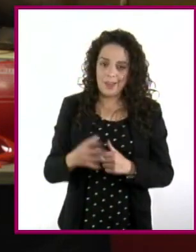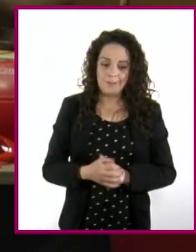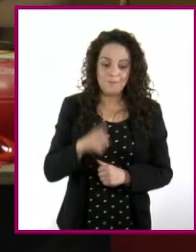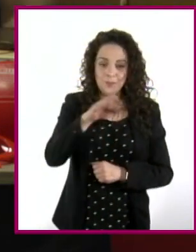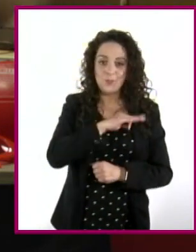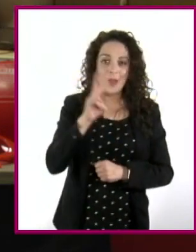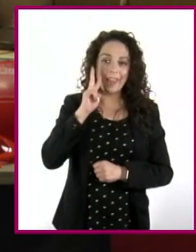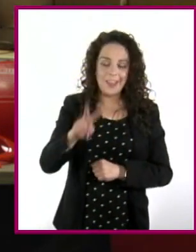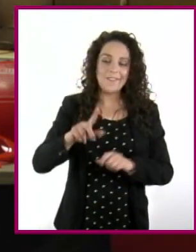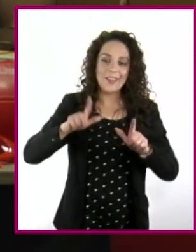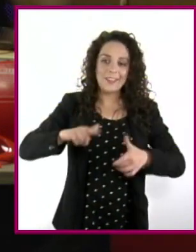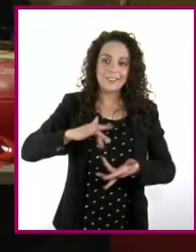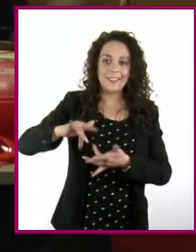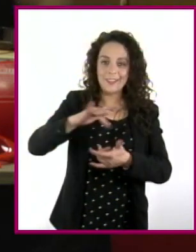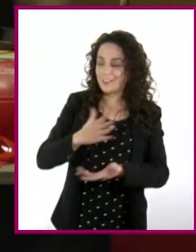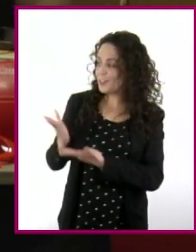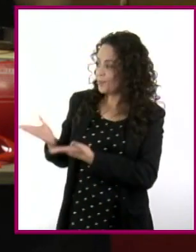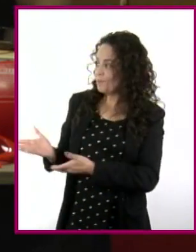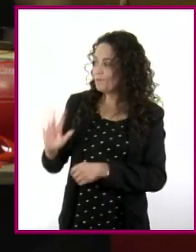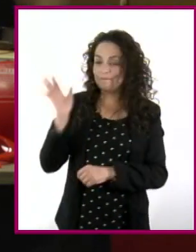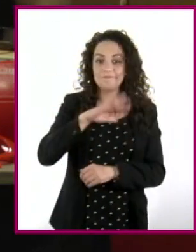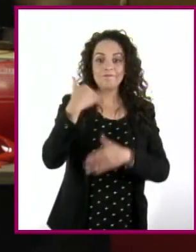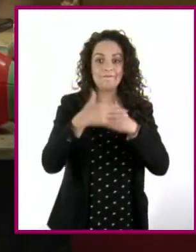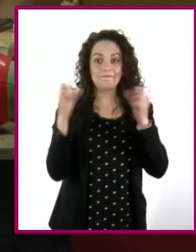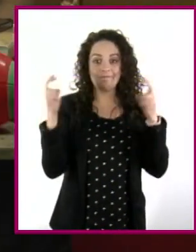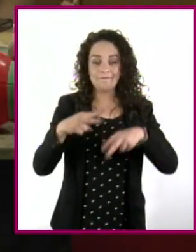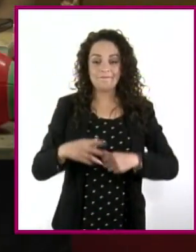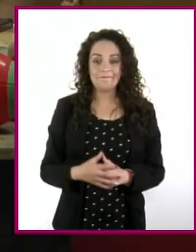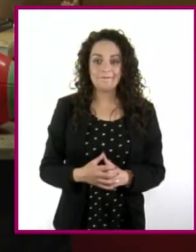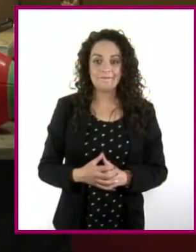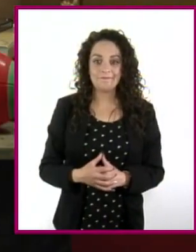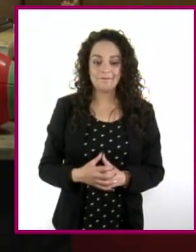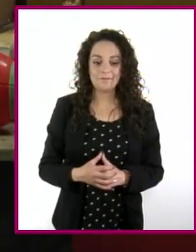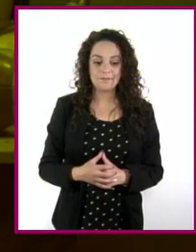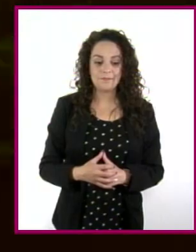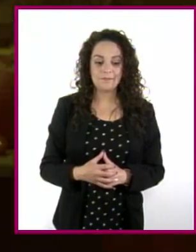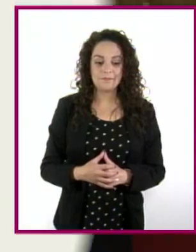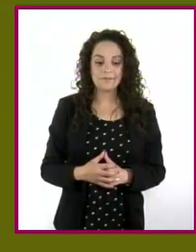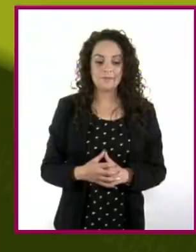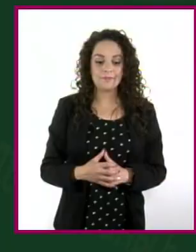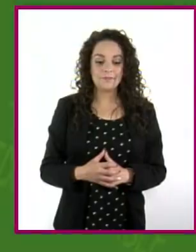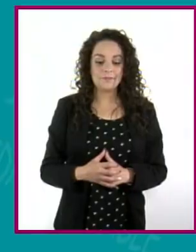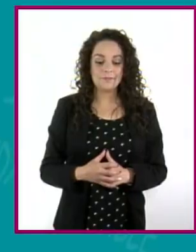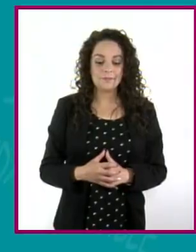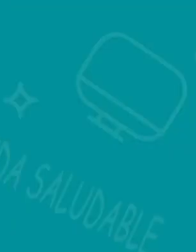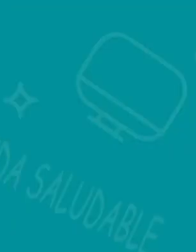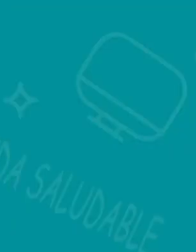seguir dialogando. ¡Hasta la próxima! Nos vemos, bye. Oye, eso sí está mal.